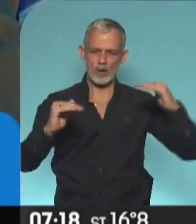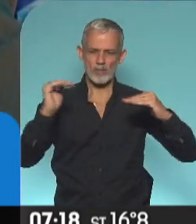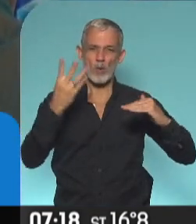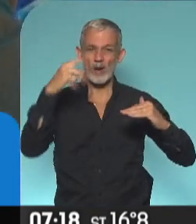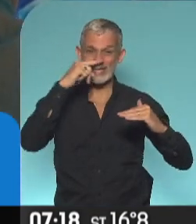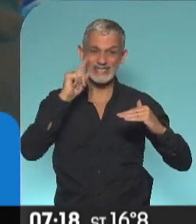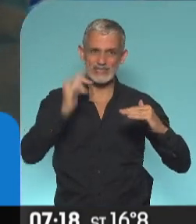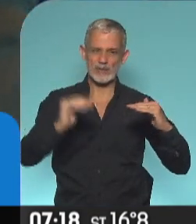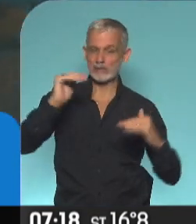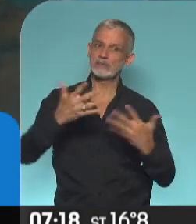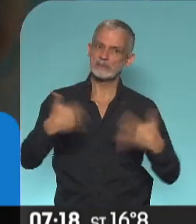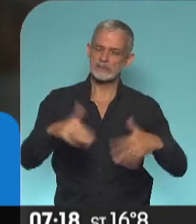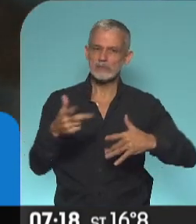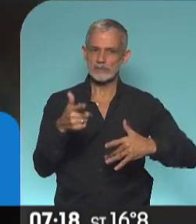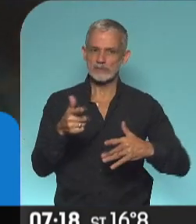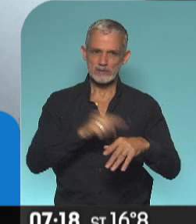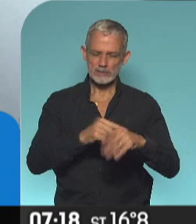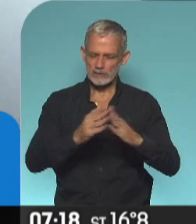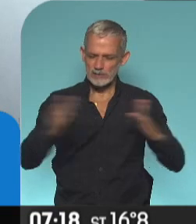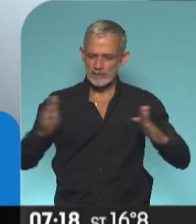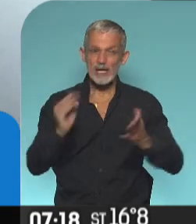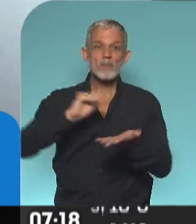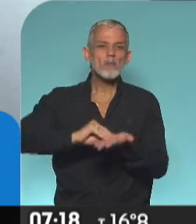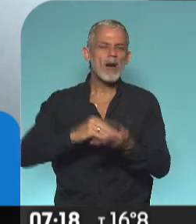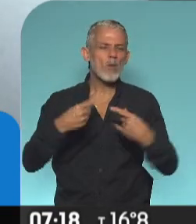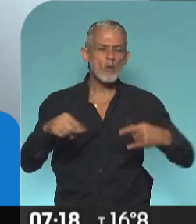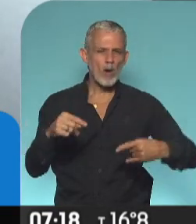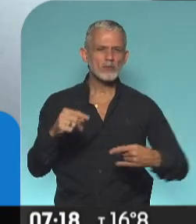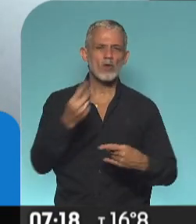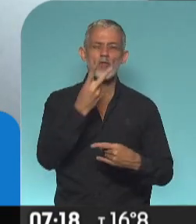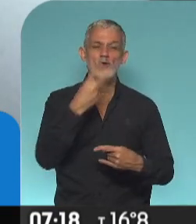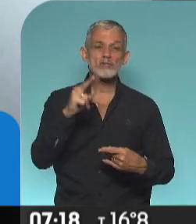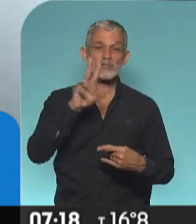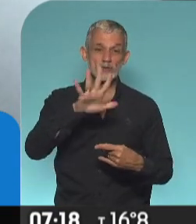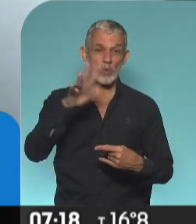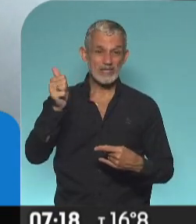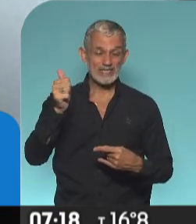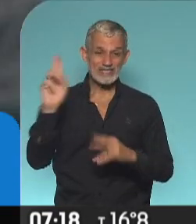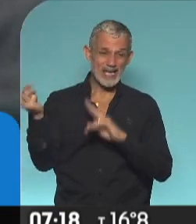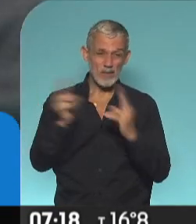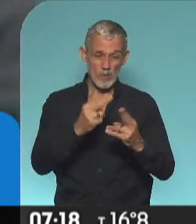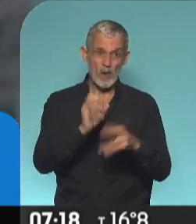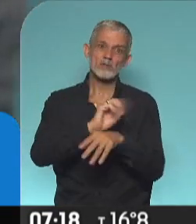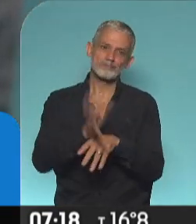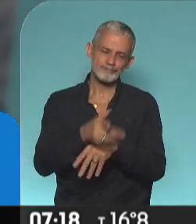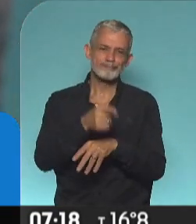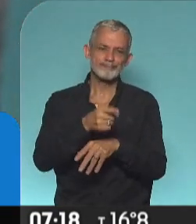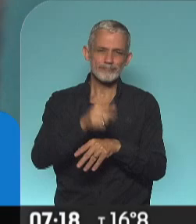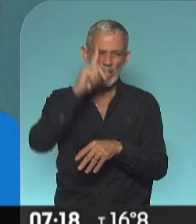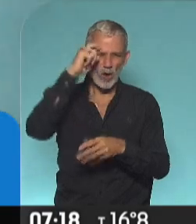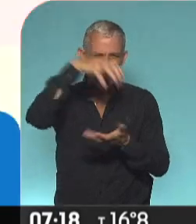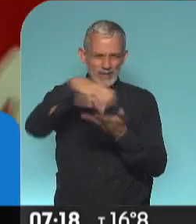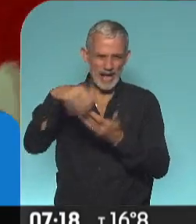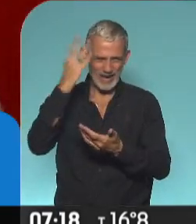anterior. En este lapso de tiempo se han registrado además otros 256 muertos a causa de COVID en los